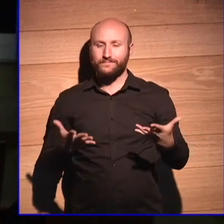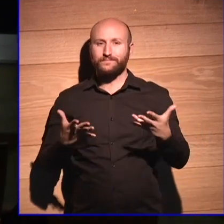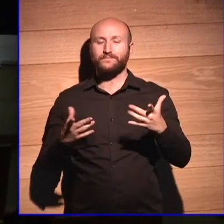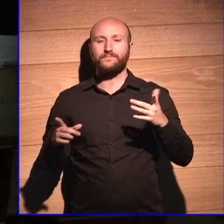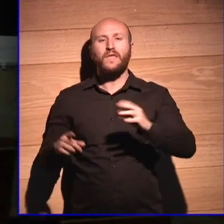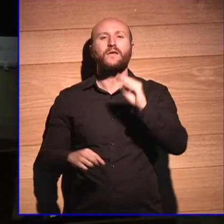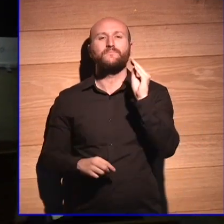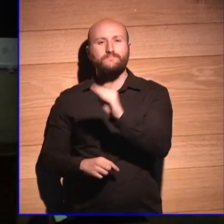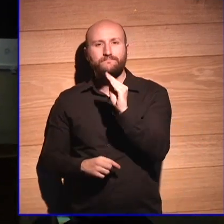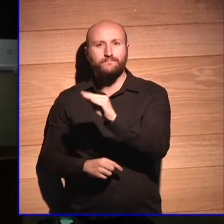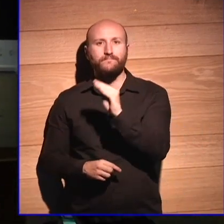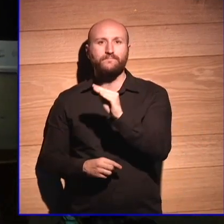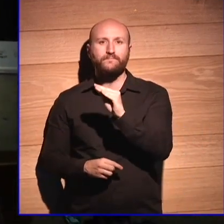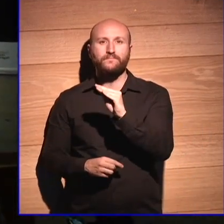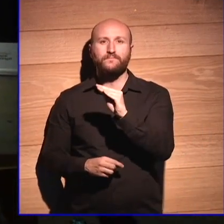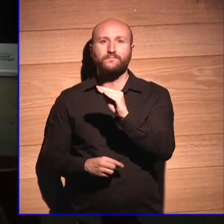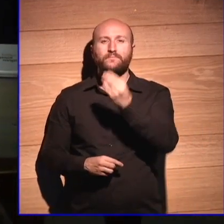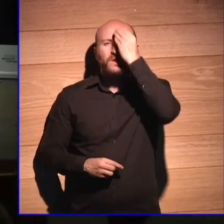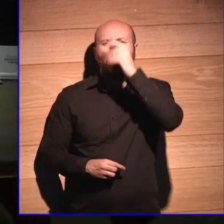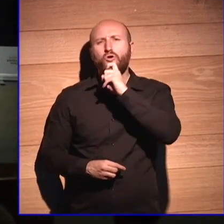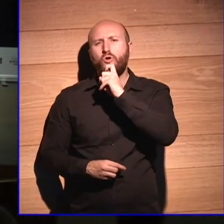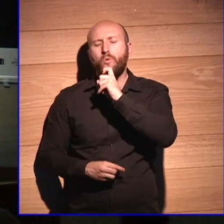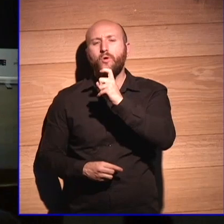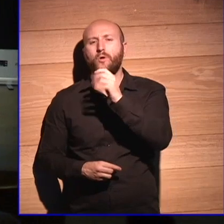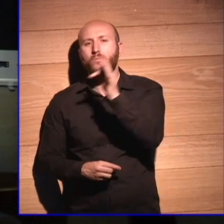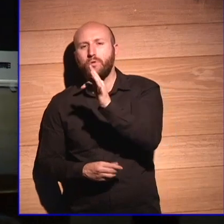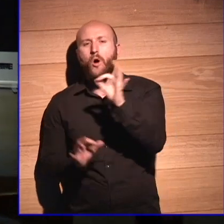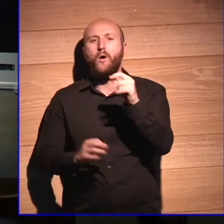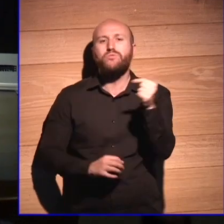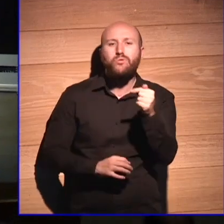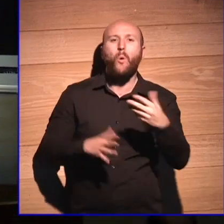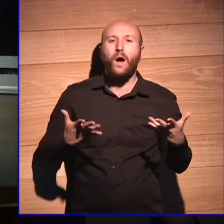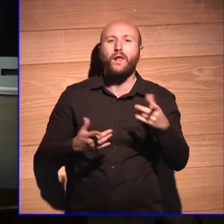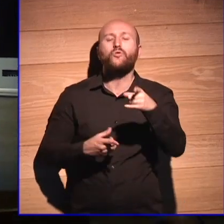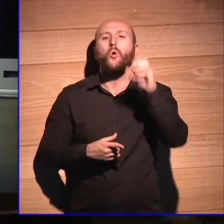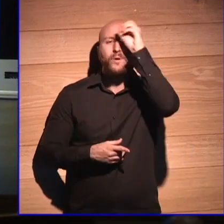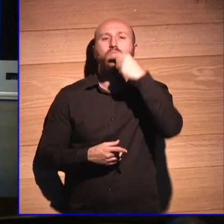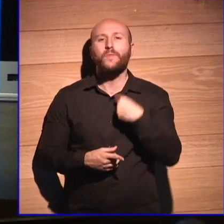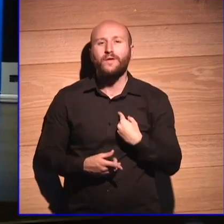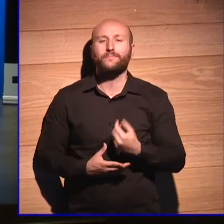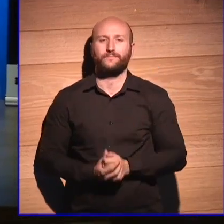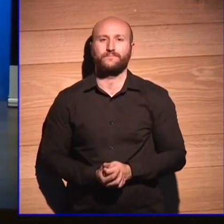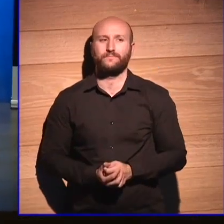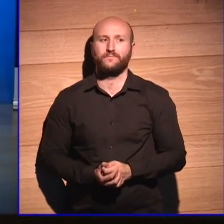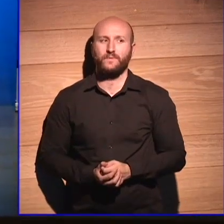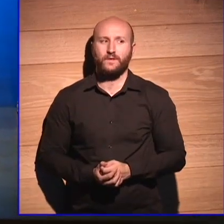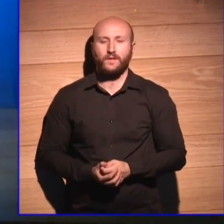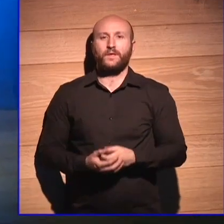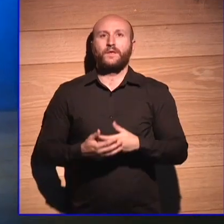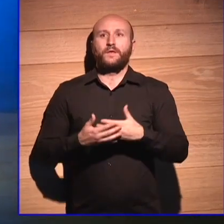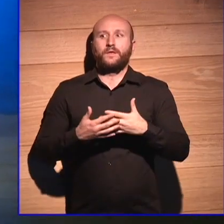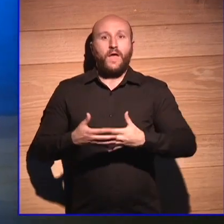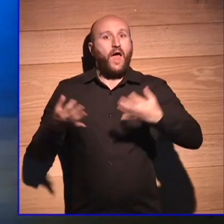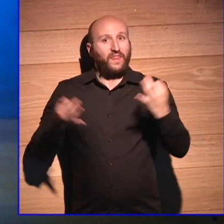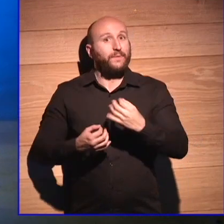es si podemos ser pesimistas o optimistas respecto a esto, ¿no? Quería saber su opinión. Yo creo que tenemos que ser conscientes. Por